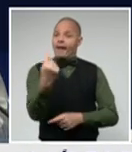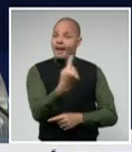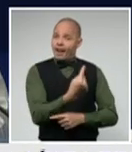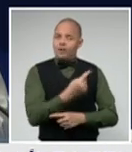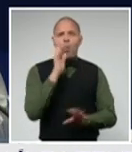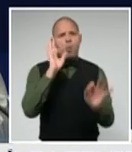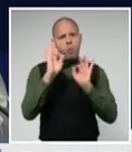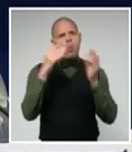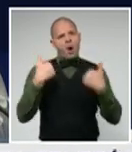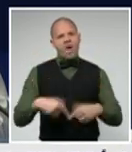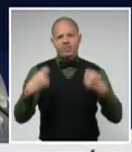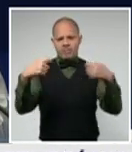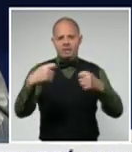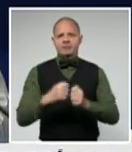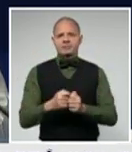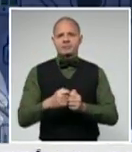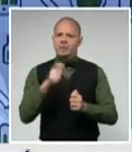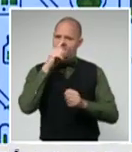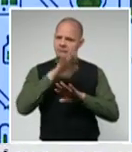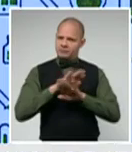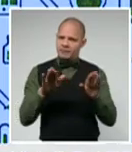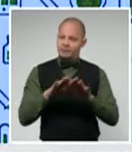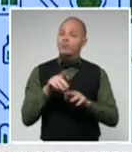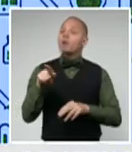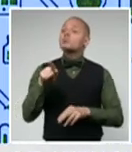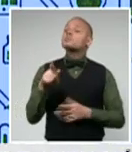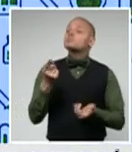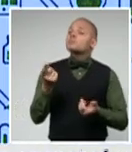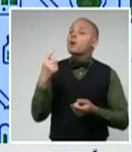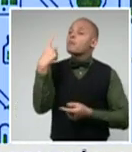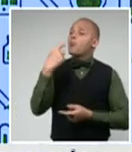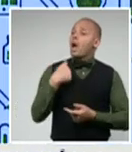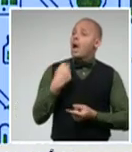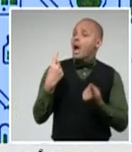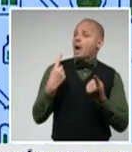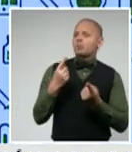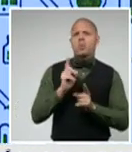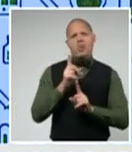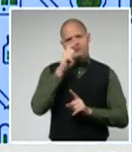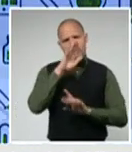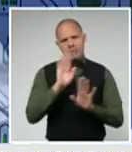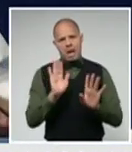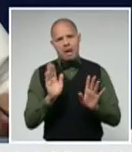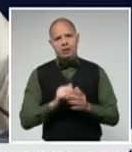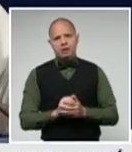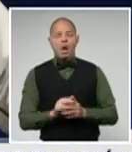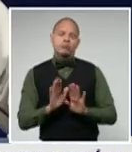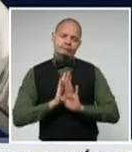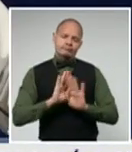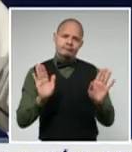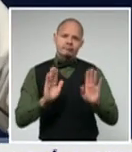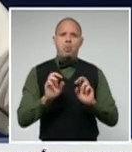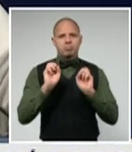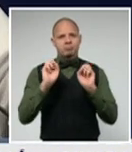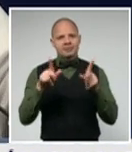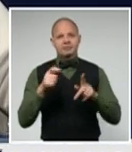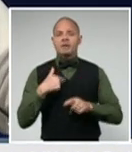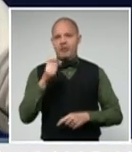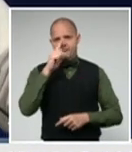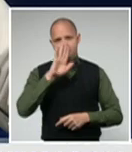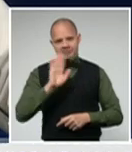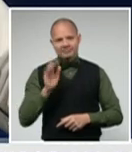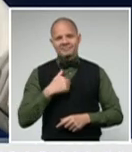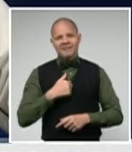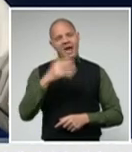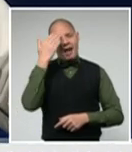Hasta aquí, Héctor, nuestra información. Por mi parte no sé también, si quede algo ahí. Por mi parte también hemos terminado, doctor. Bueno, muchas gracias a todos ustedes que hacen